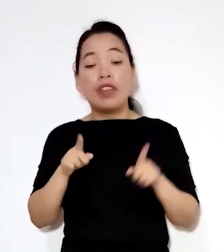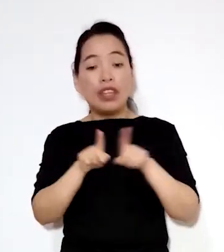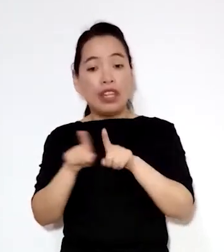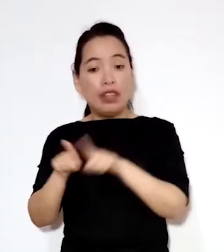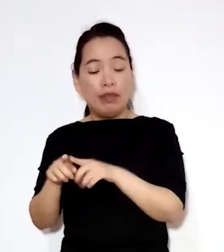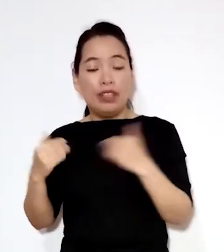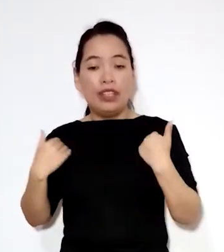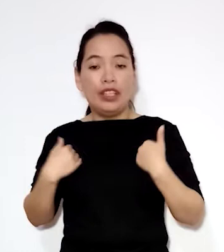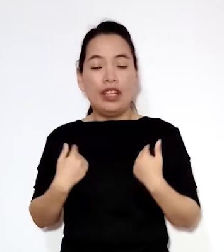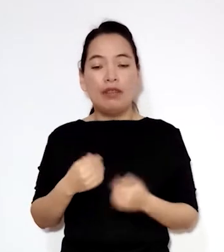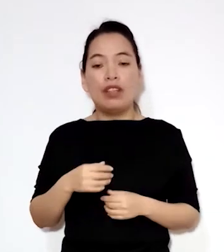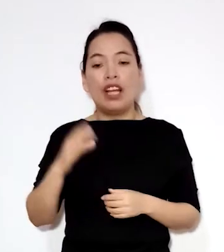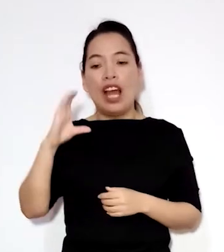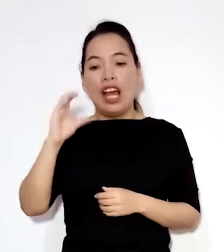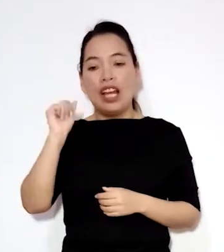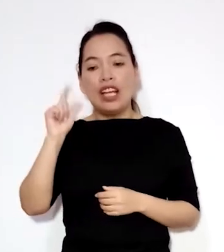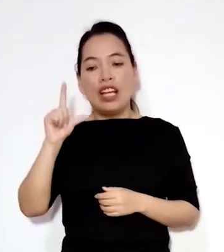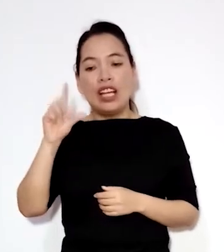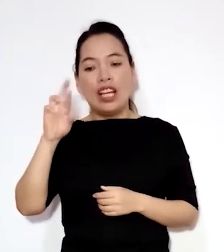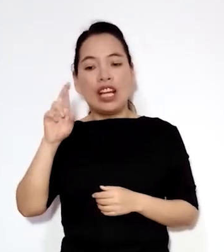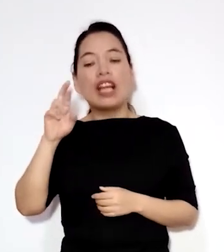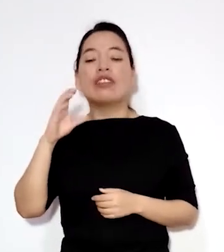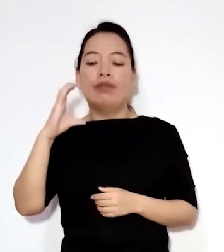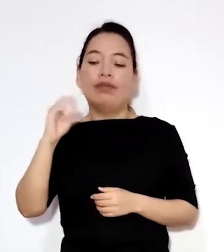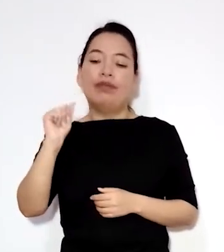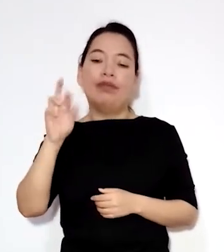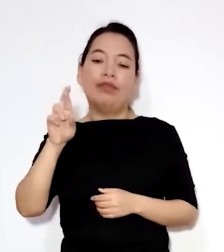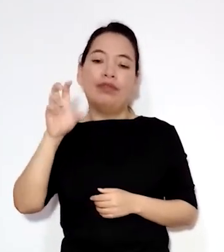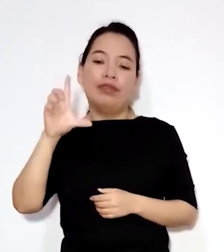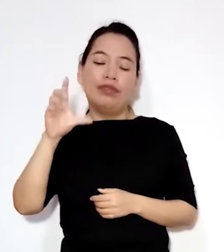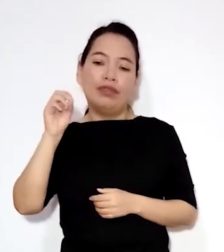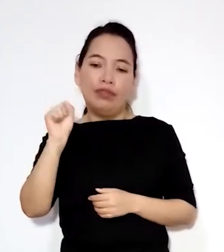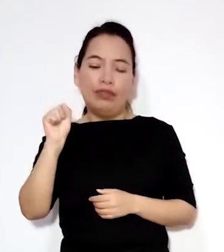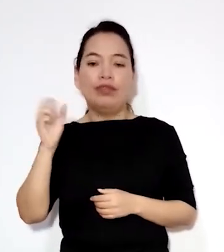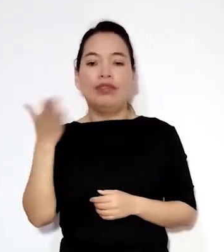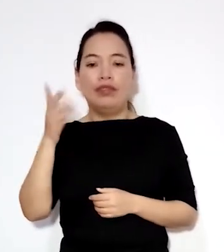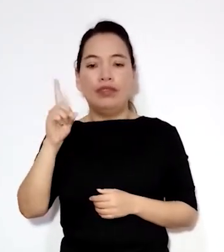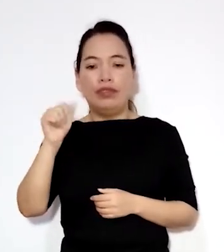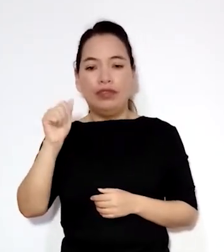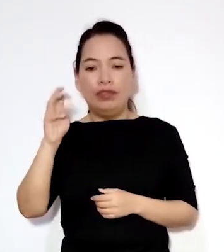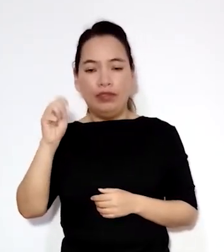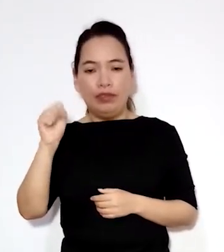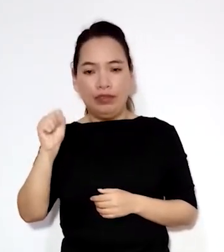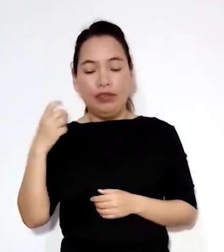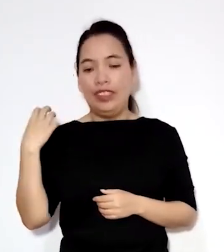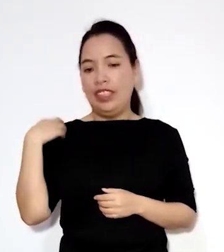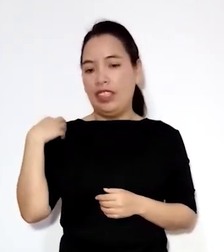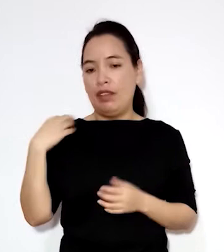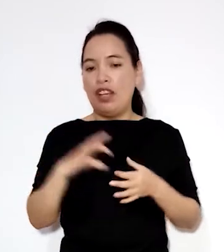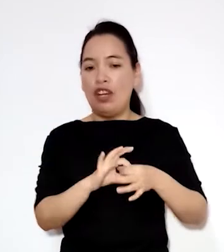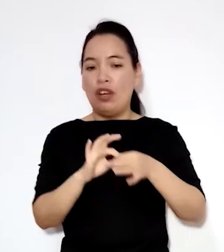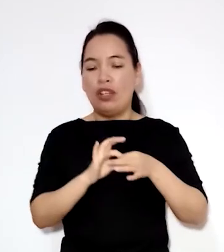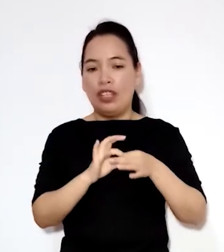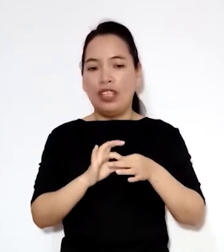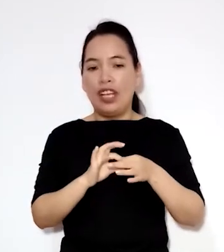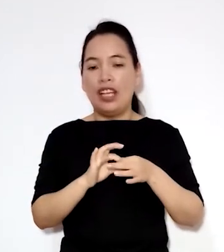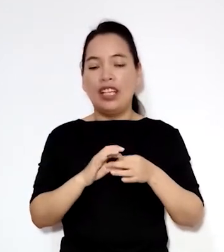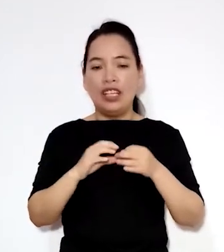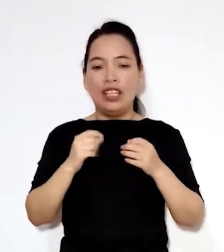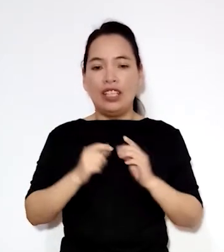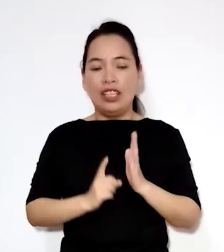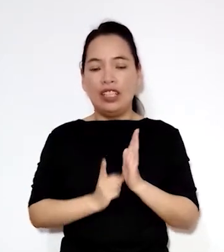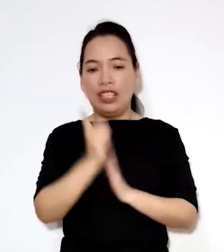quien es la coordinadora del área de discapacidad y derechos humanos de la Asociación Civil por la Igualdad y la Justicia de